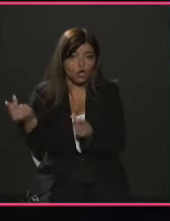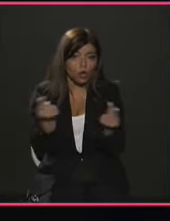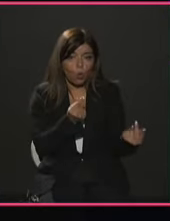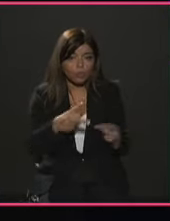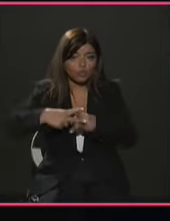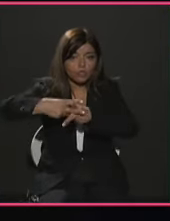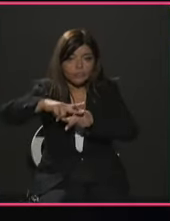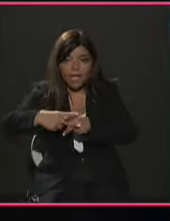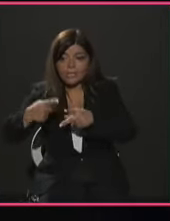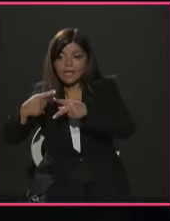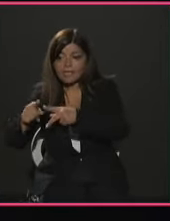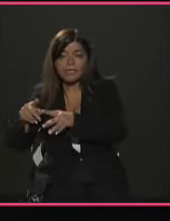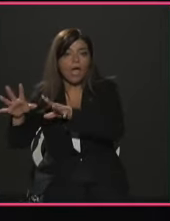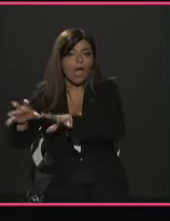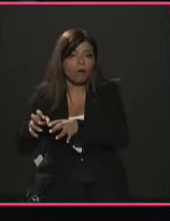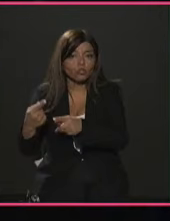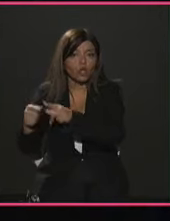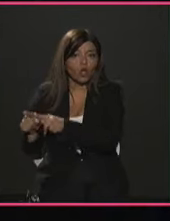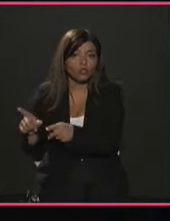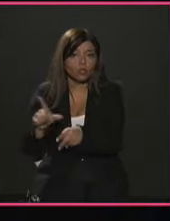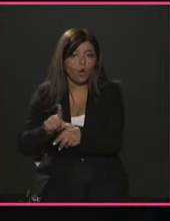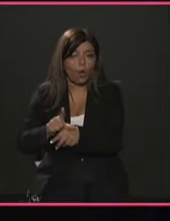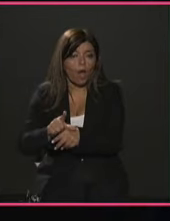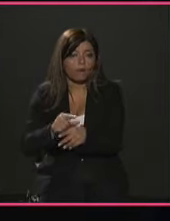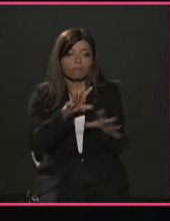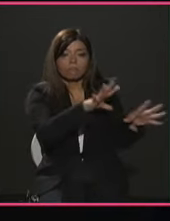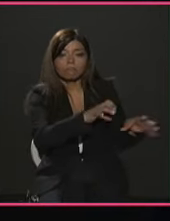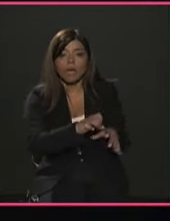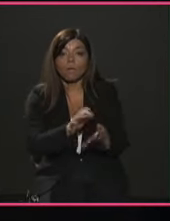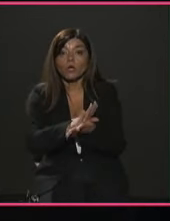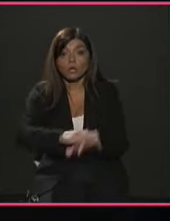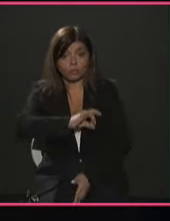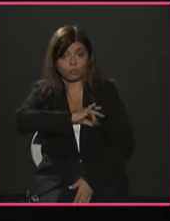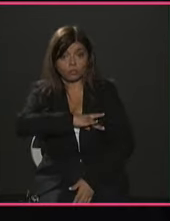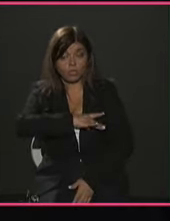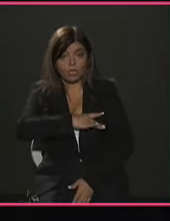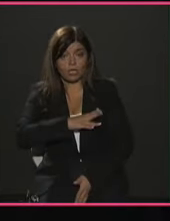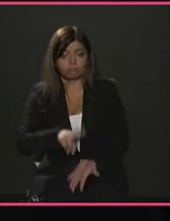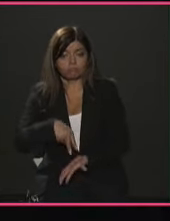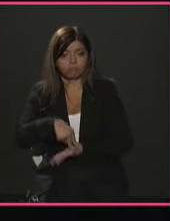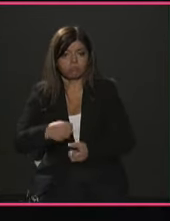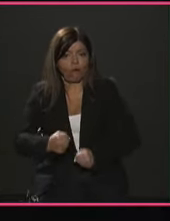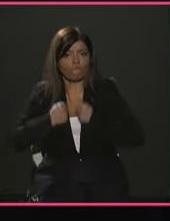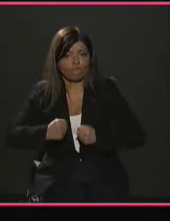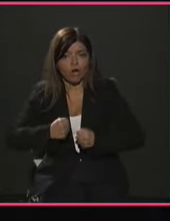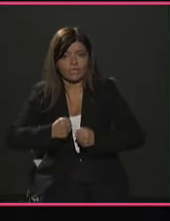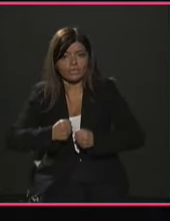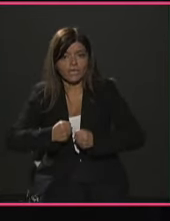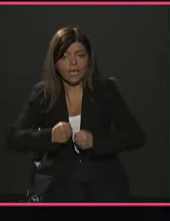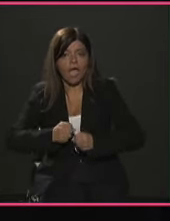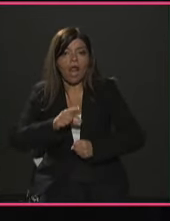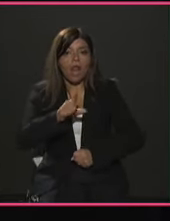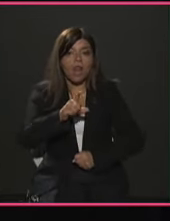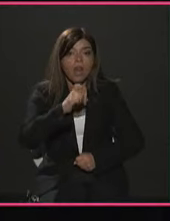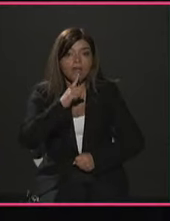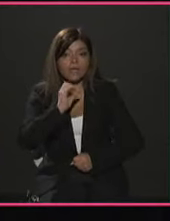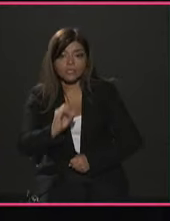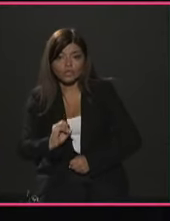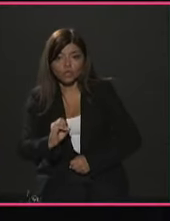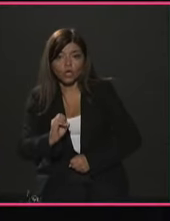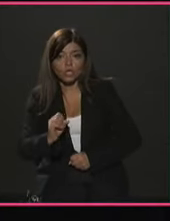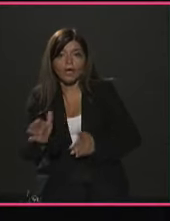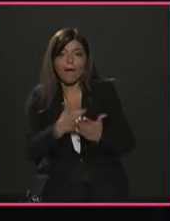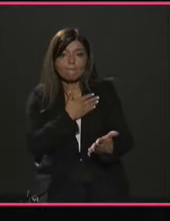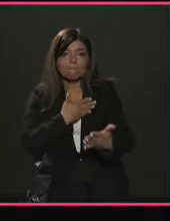trabajo se extrañen en otra parte que no sea la Unión Europea chile tiene una posición muy poderosa en cuanto al litio y el de